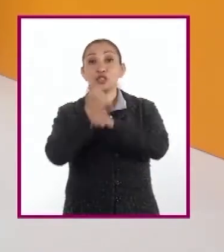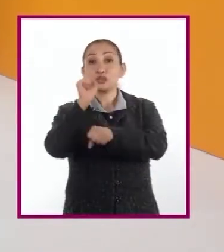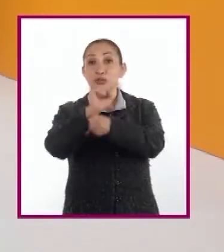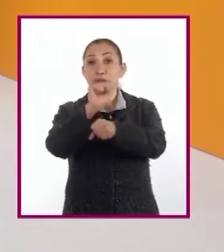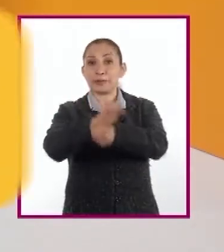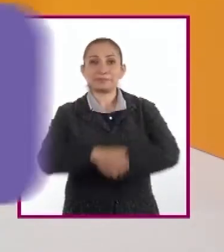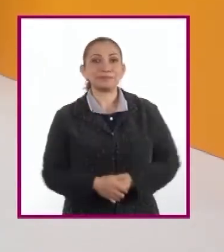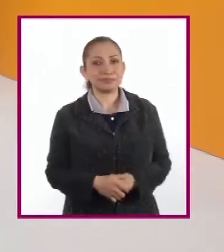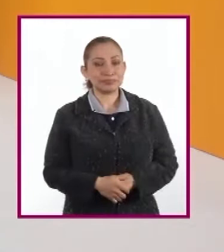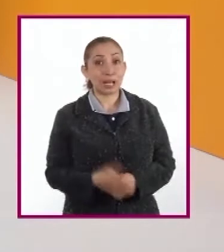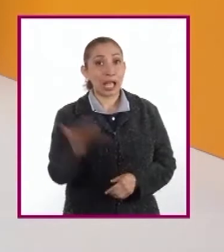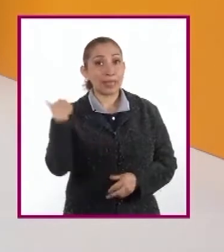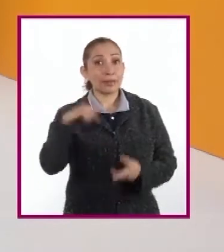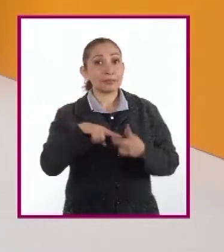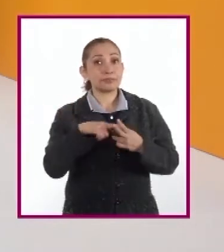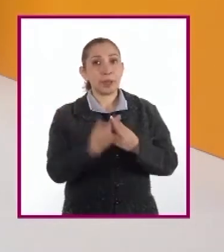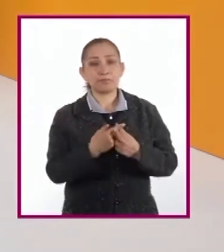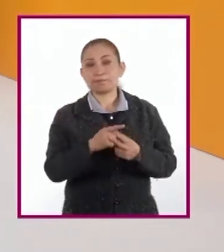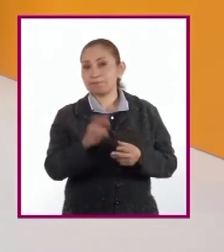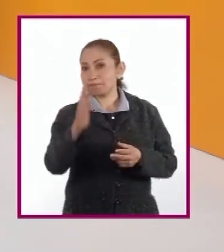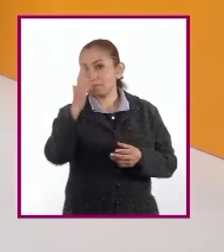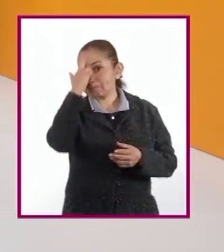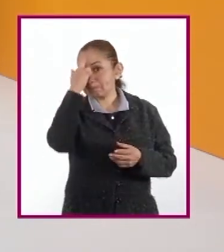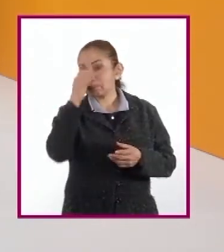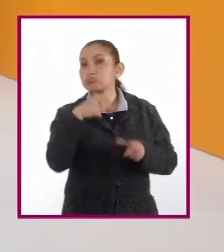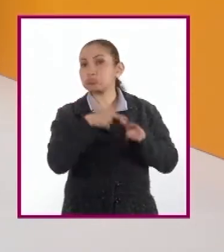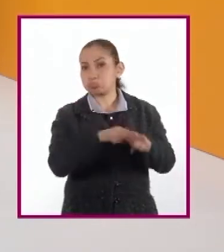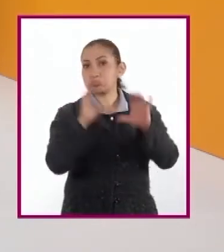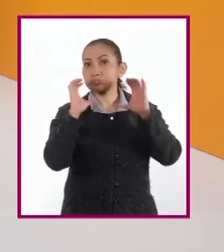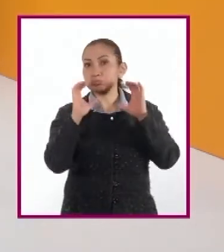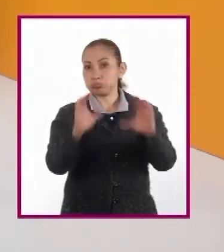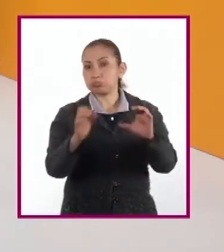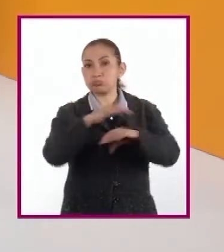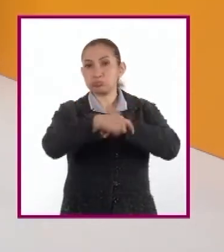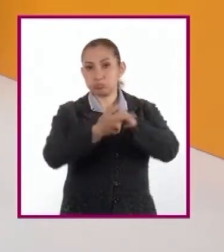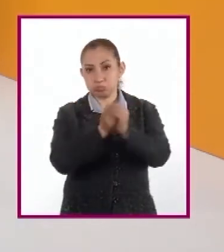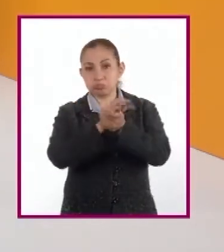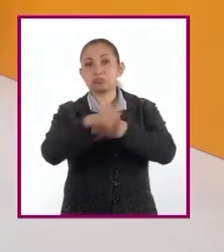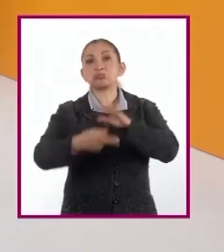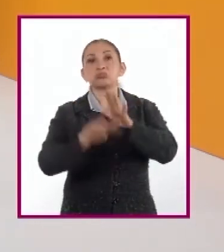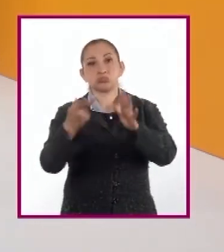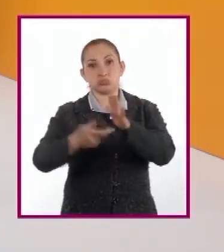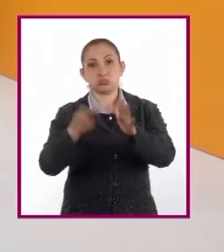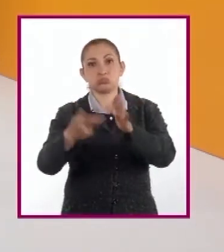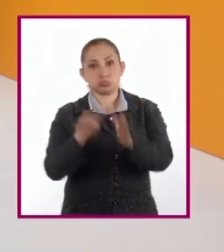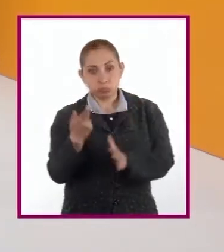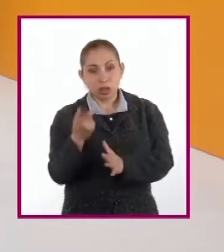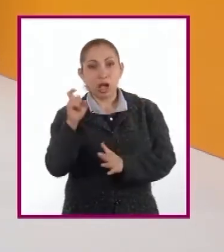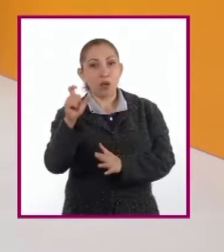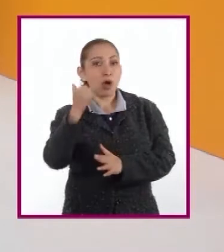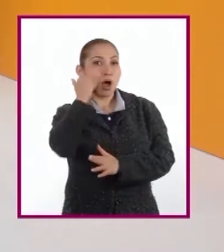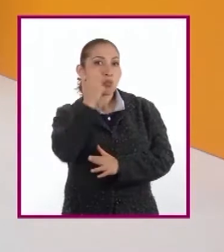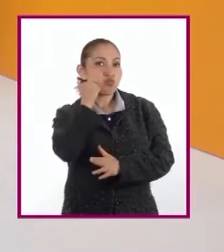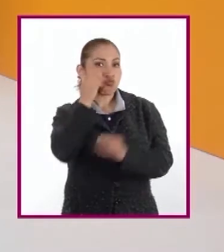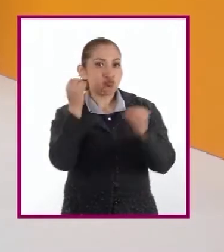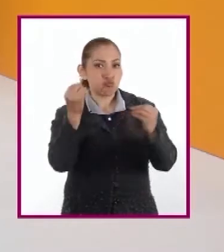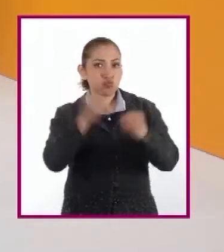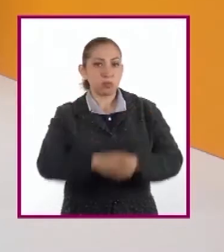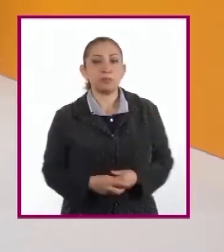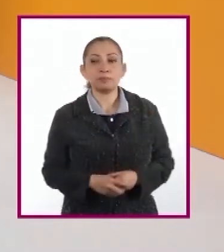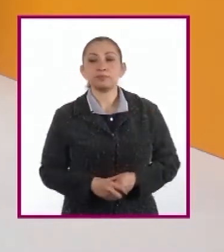secundaria. Antes de iniciar, les recuerdo que debemos seguir cuidándonos lavando frecuentemente nuestras manos con agua y abundante